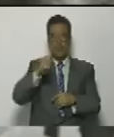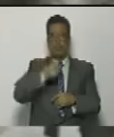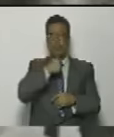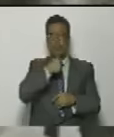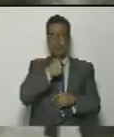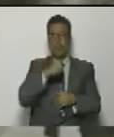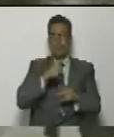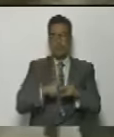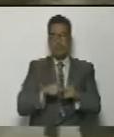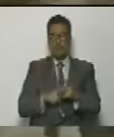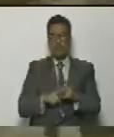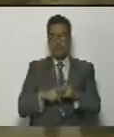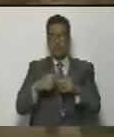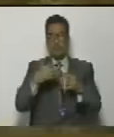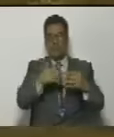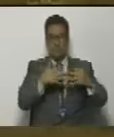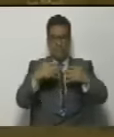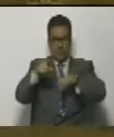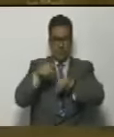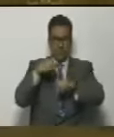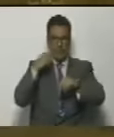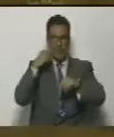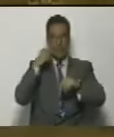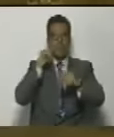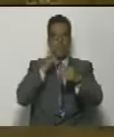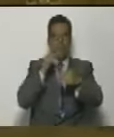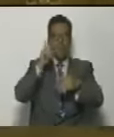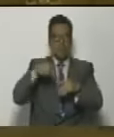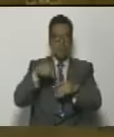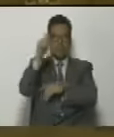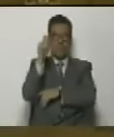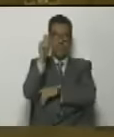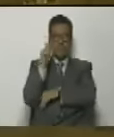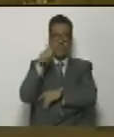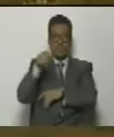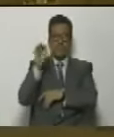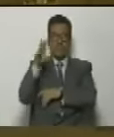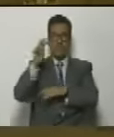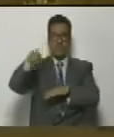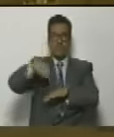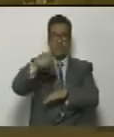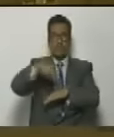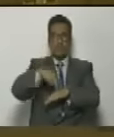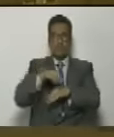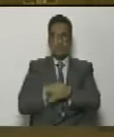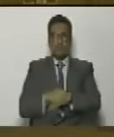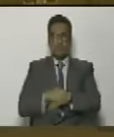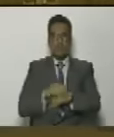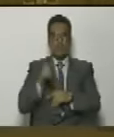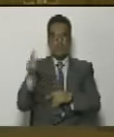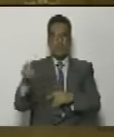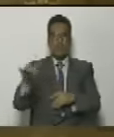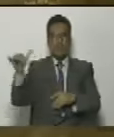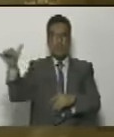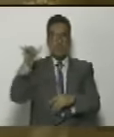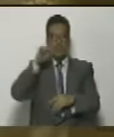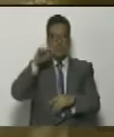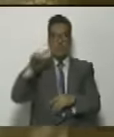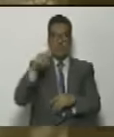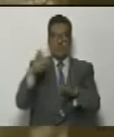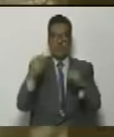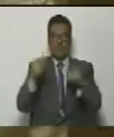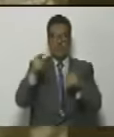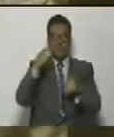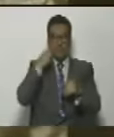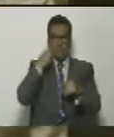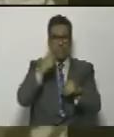periodista, guerrillero, pero también diputado del Congreso y ha renunciado